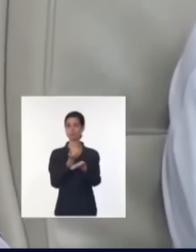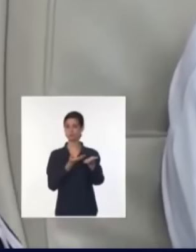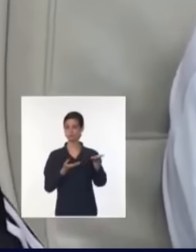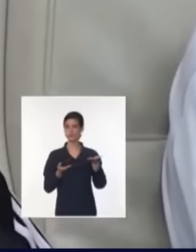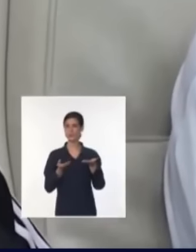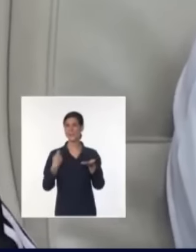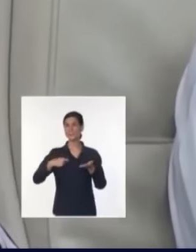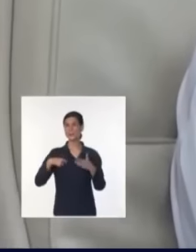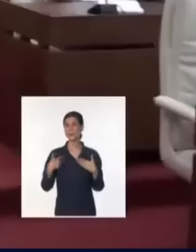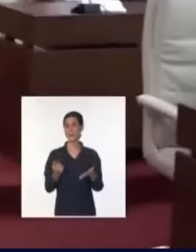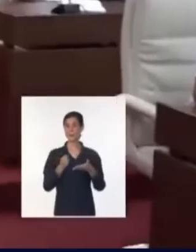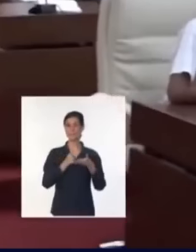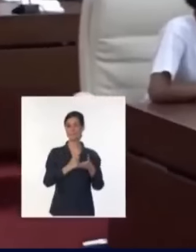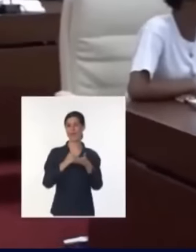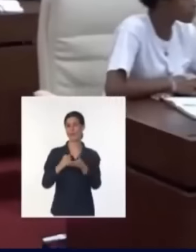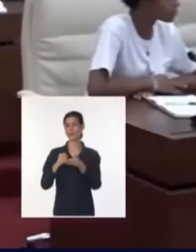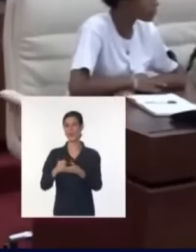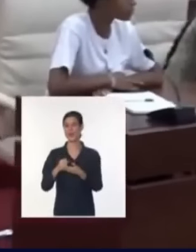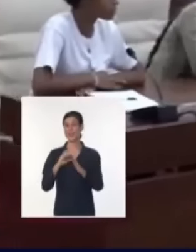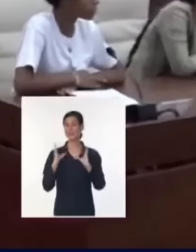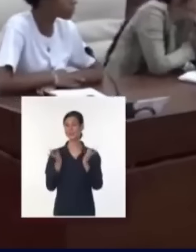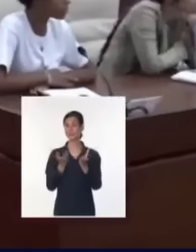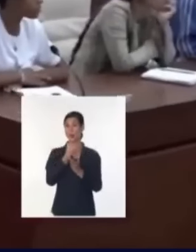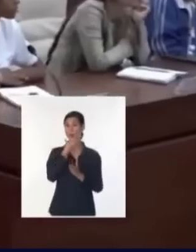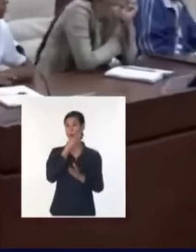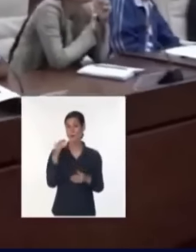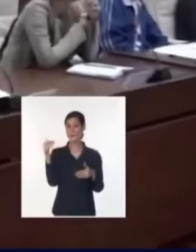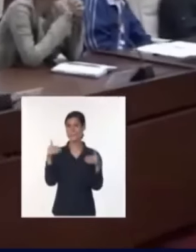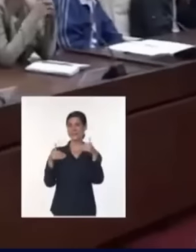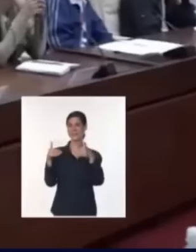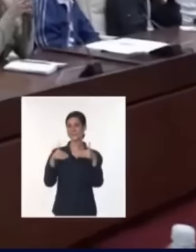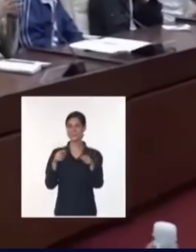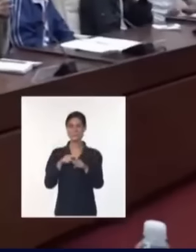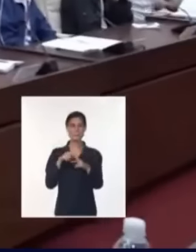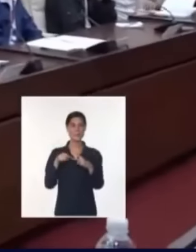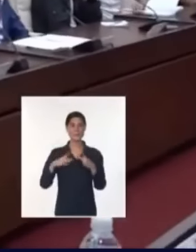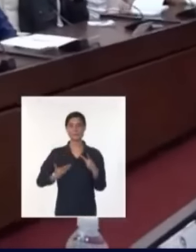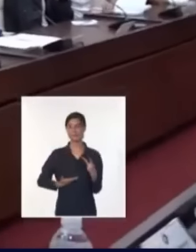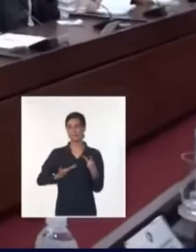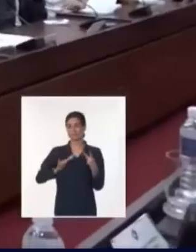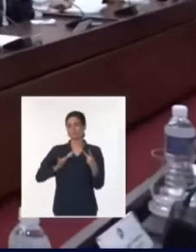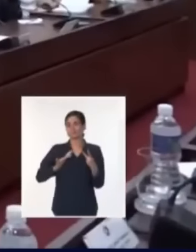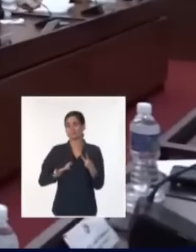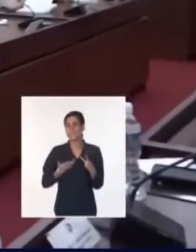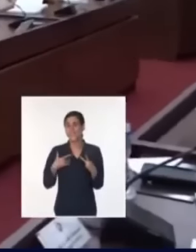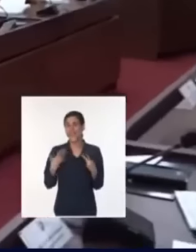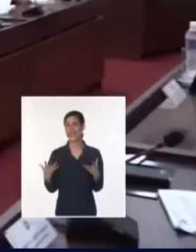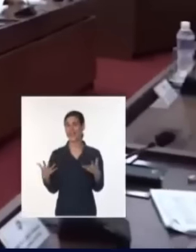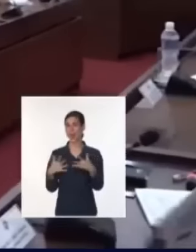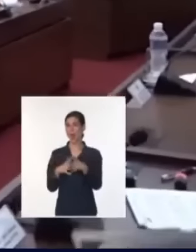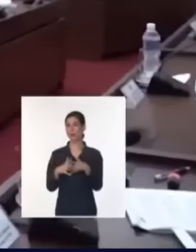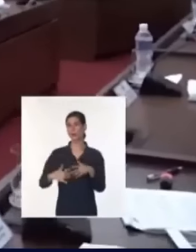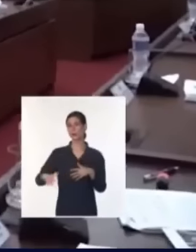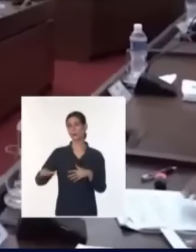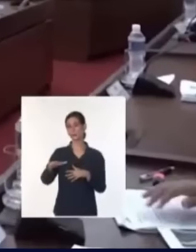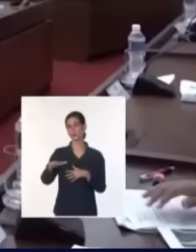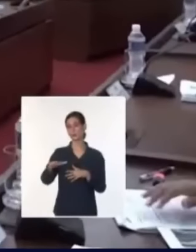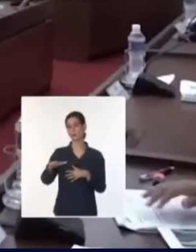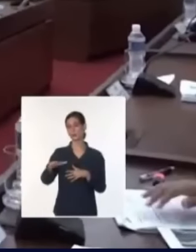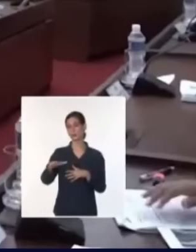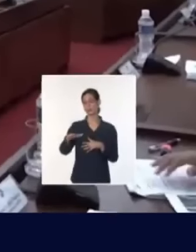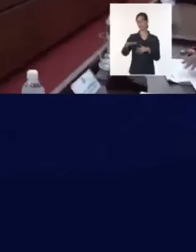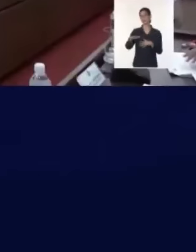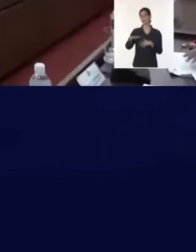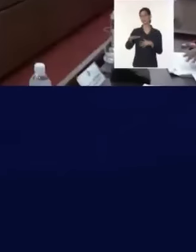de participar y de decidir en función de su país, de aportar a la unidad, afirmó el jefe de Estado cubano.